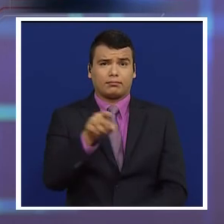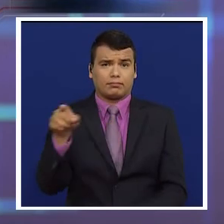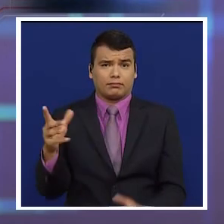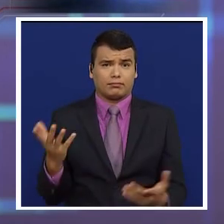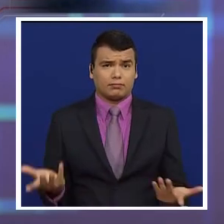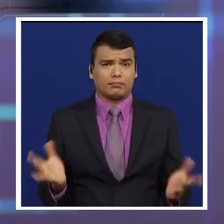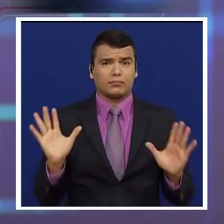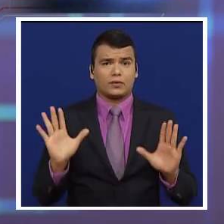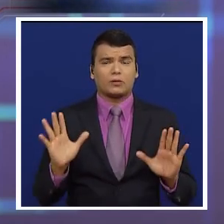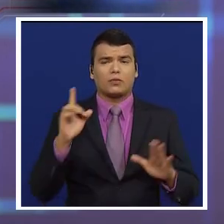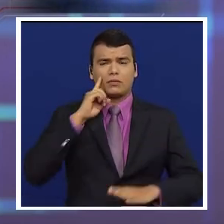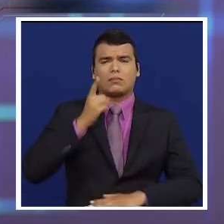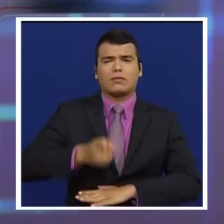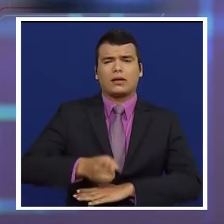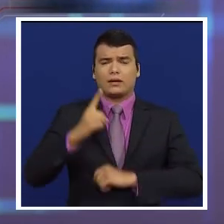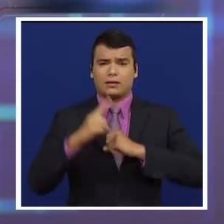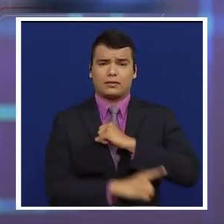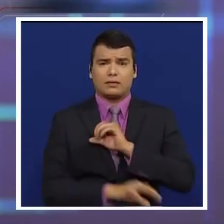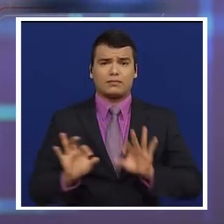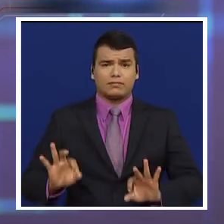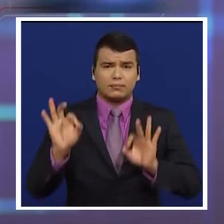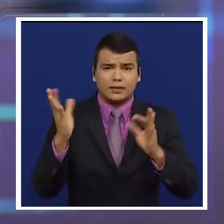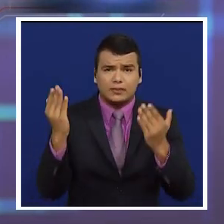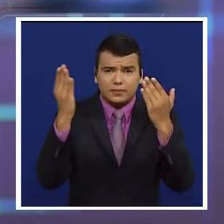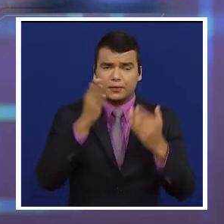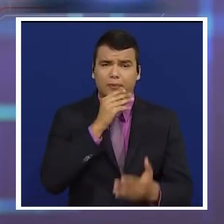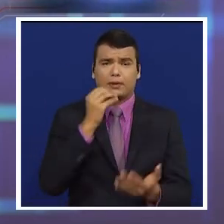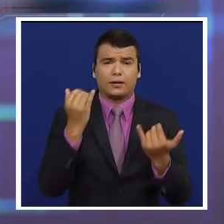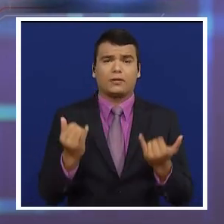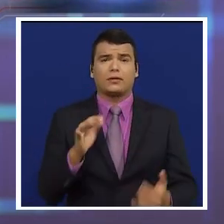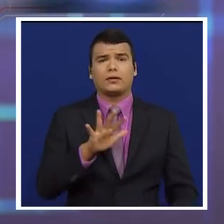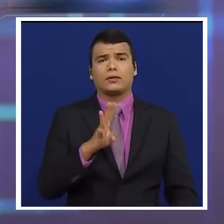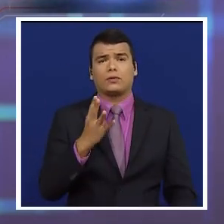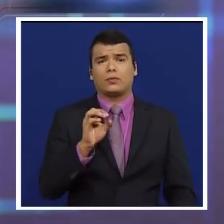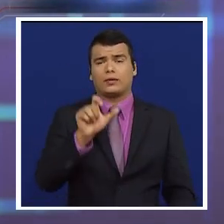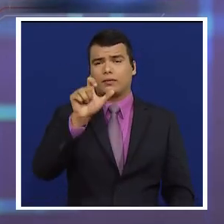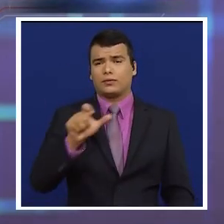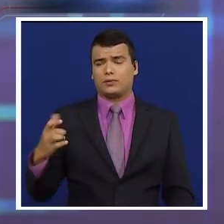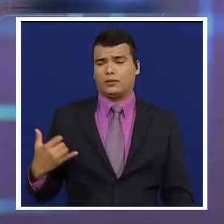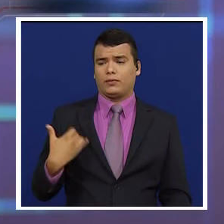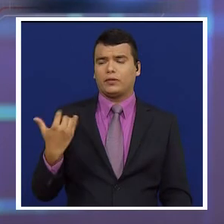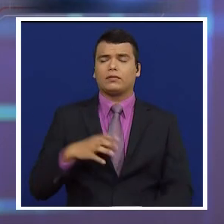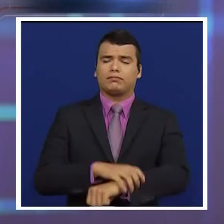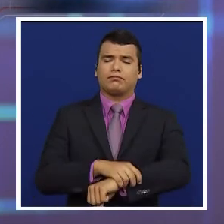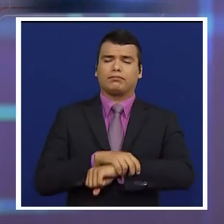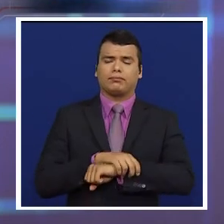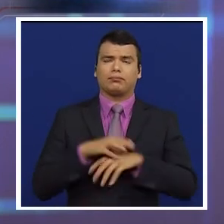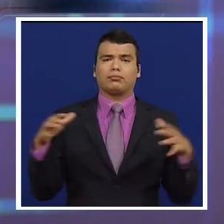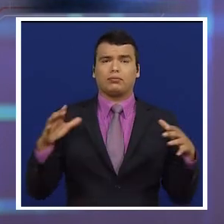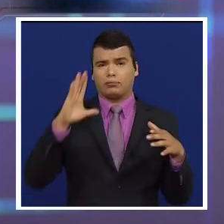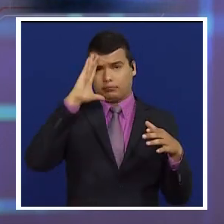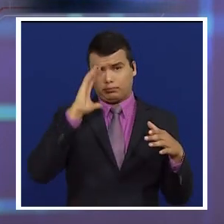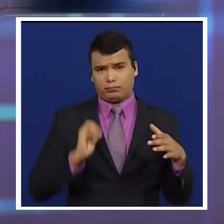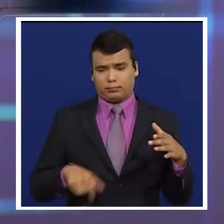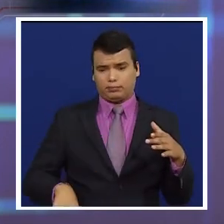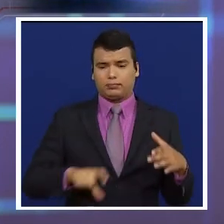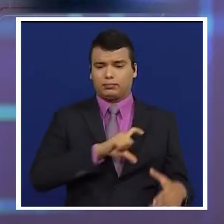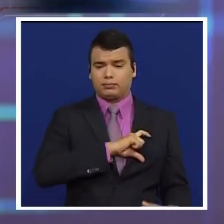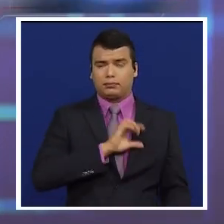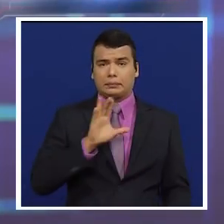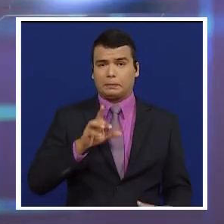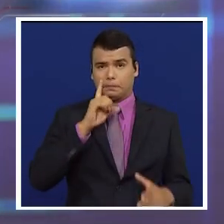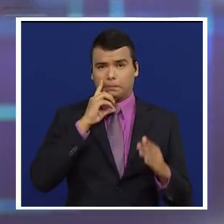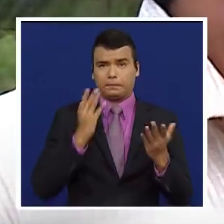fallas en el sistema penal. Tan solo en este año cerca de 540 menores de edad han sido aprehendidos por las autoridades en el área metropolitana de